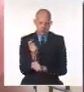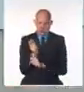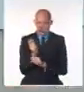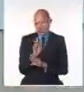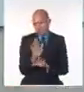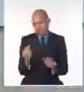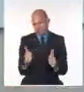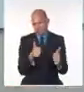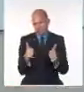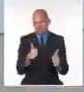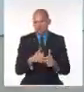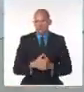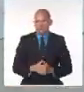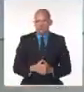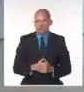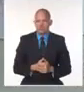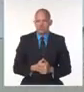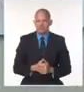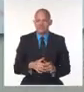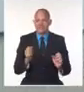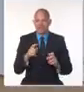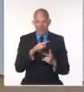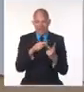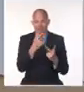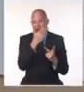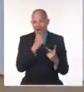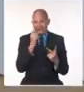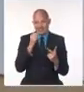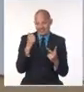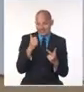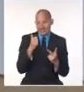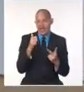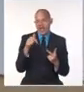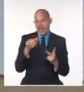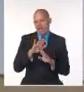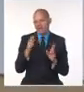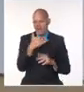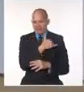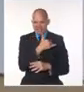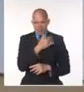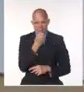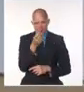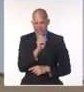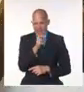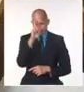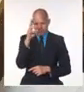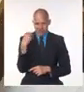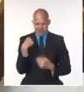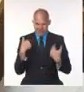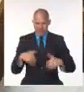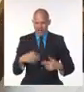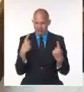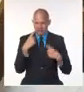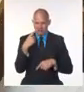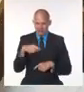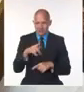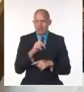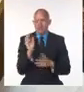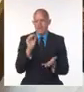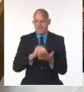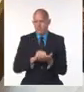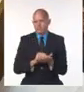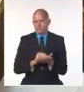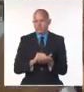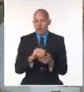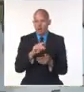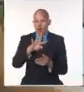muchísimos años. Roniel y Kevin son dos jóvenes que por cuestiones médicas no cumplieron el servicio militar. Ellos son parte de los 64 muchachos que